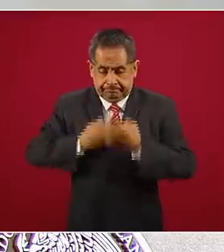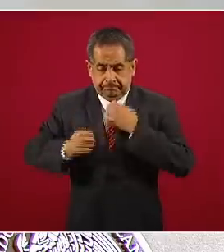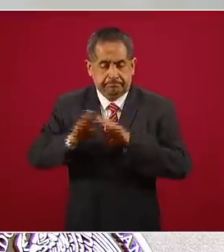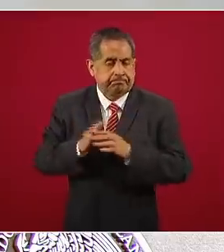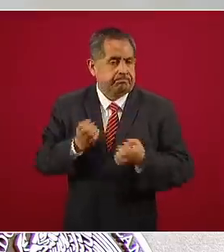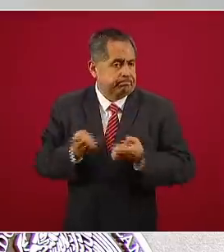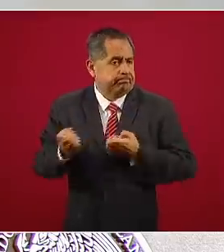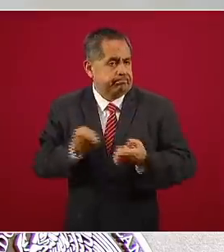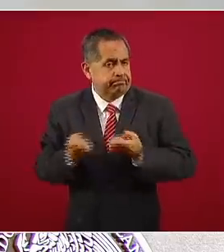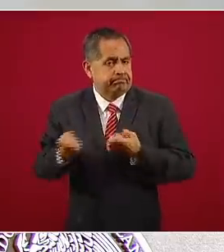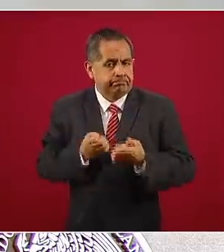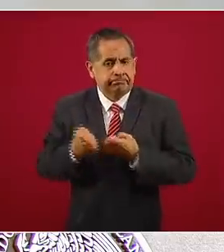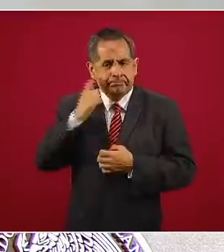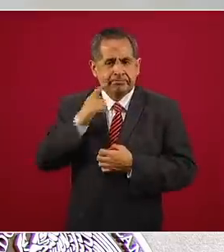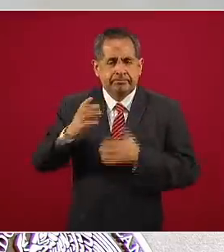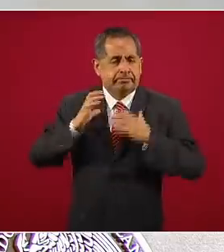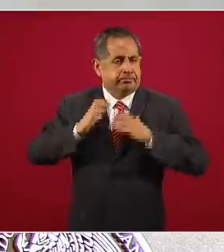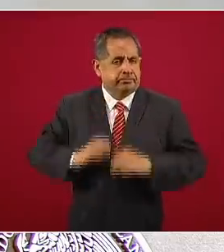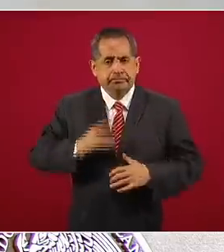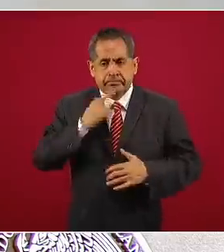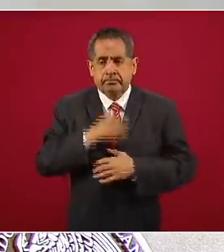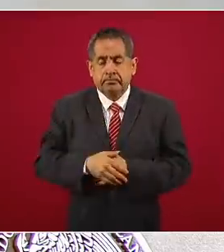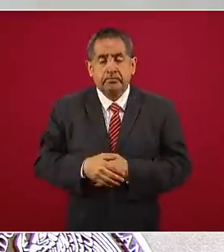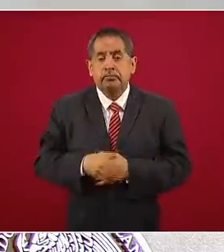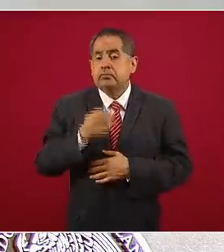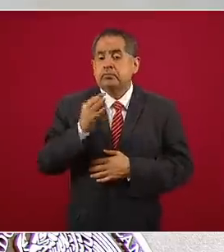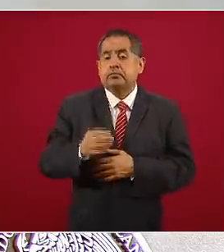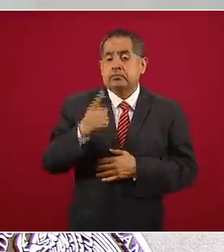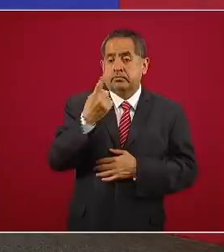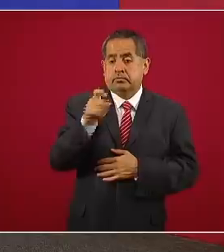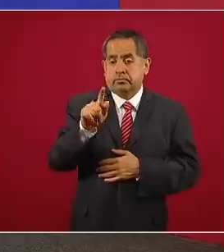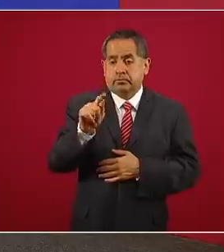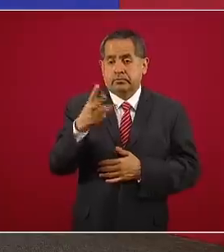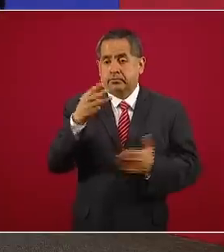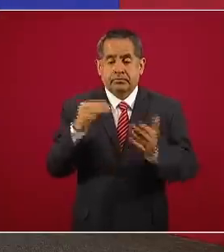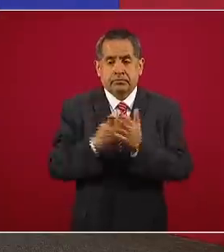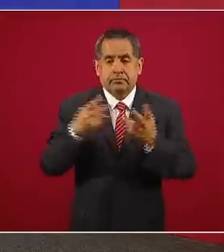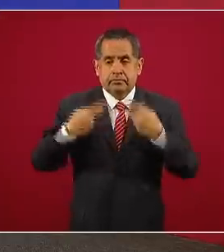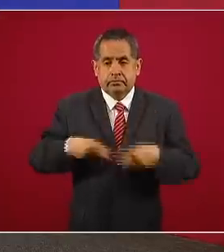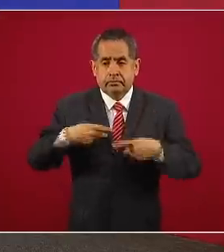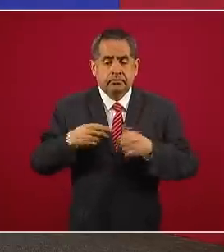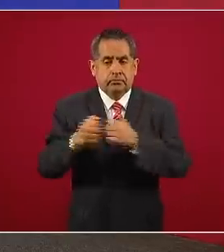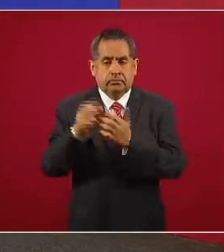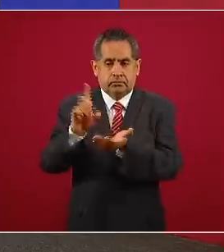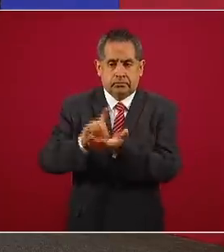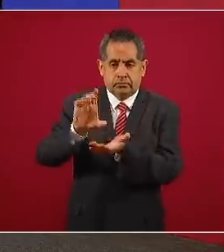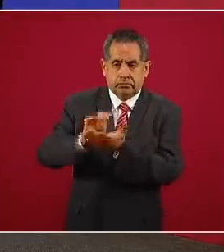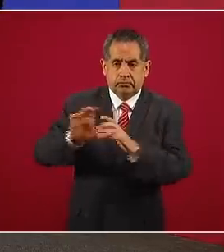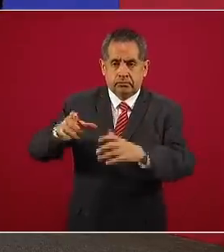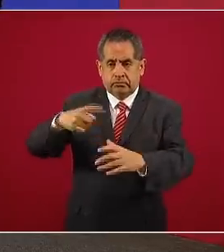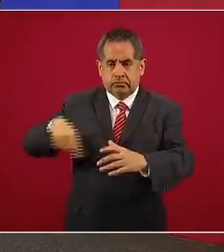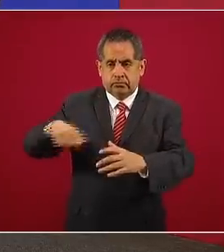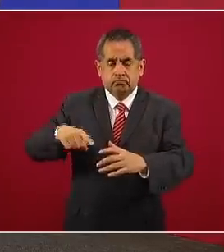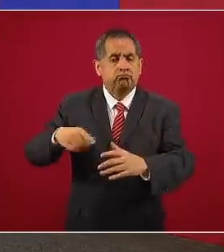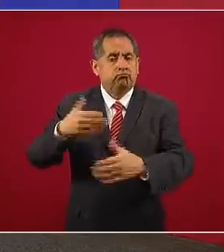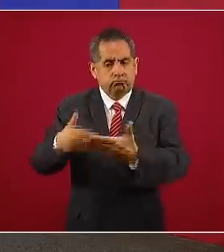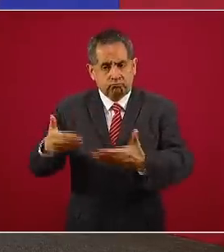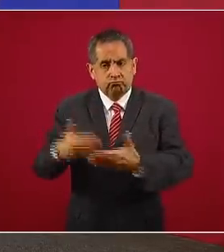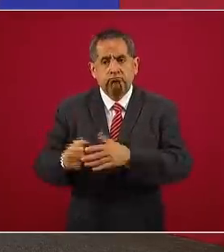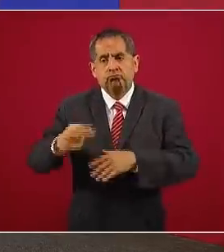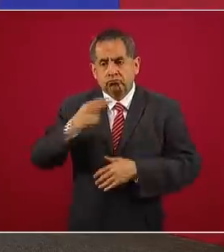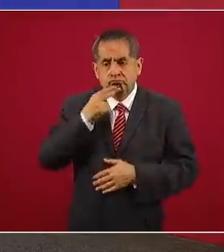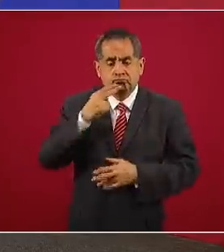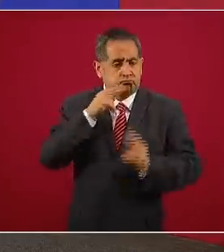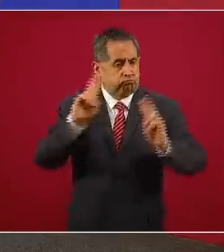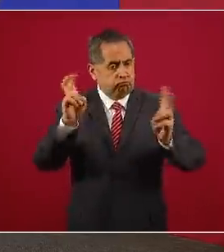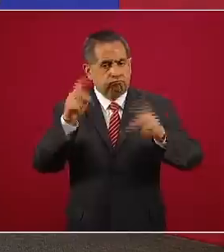respuesta fue extraordinaria desde un presidente más de 173.000 personas con discapacidad son hoy usuarios